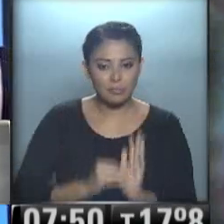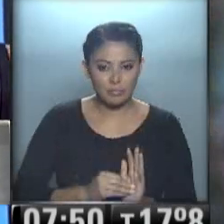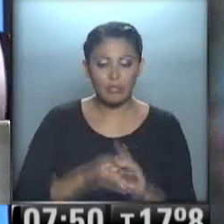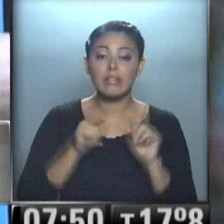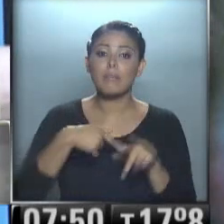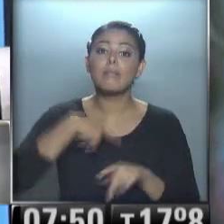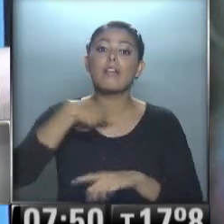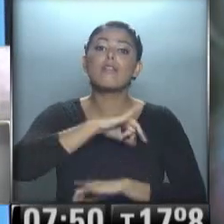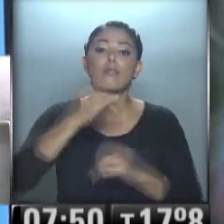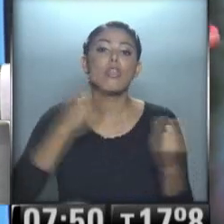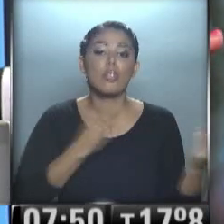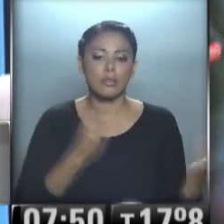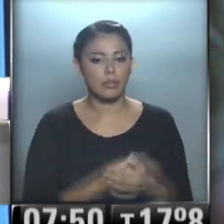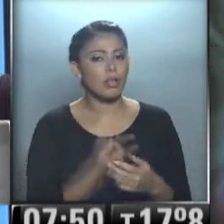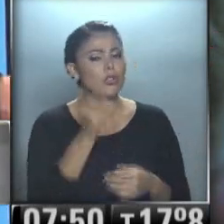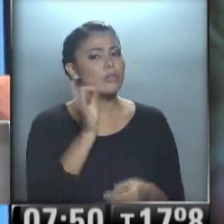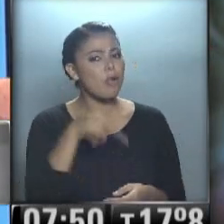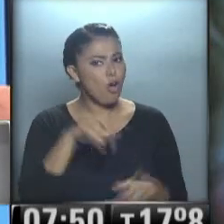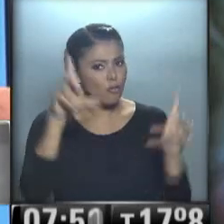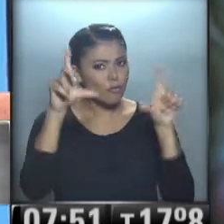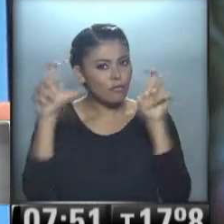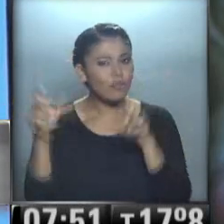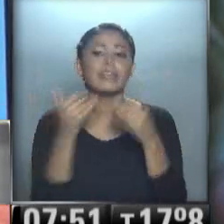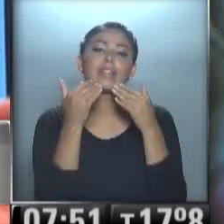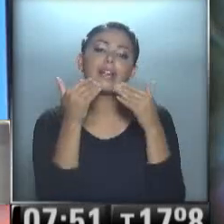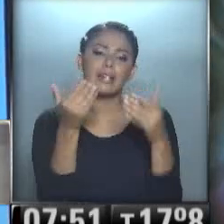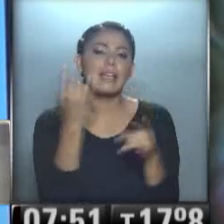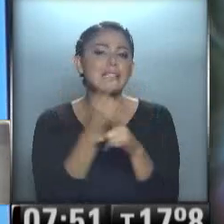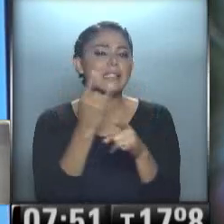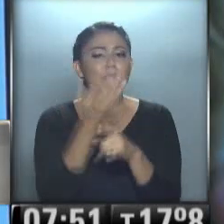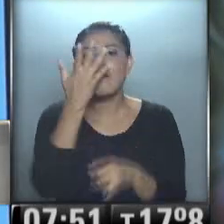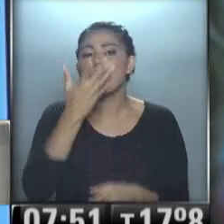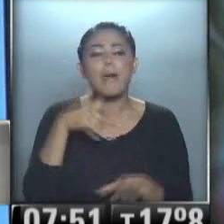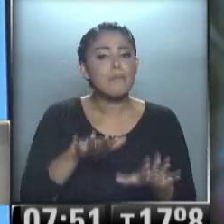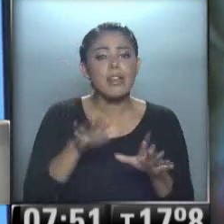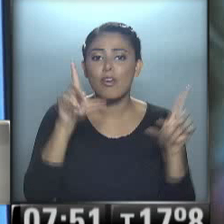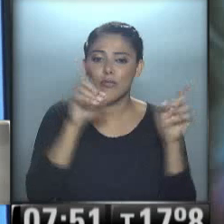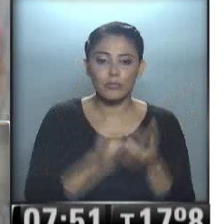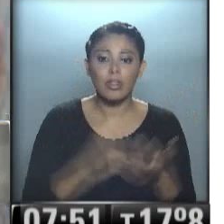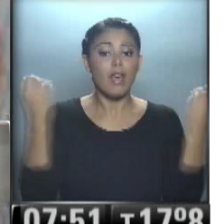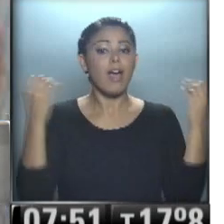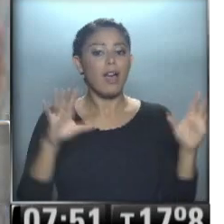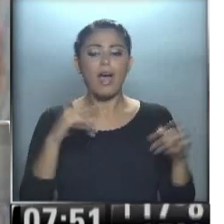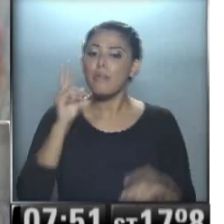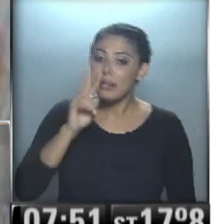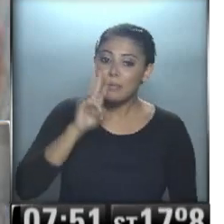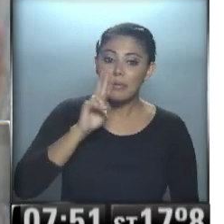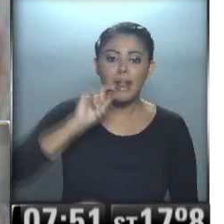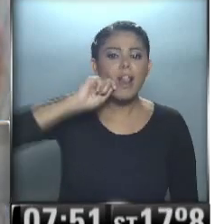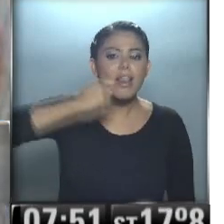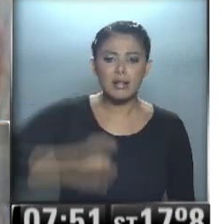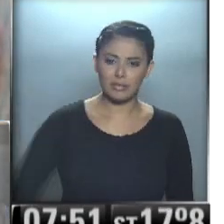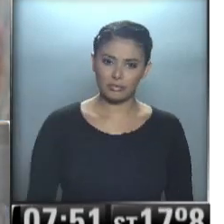danos más detalles. Vos sabés, Patricia, hoy mandaron muchas fotos. Gracias. Siempre las esperamos mucho. ¡Oh! ¡Mirá! ¡Qué